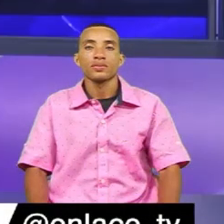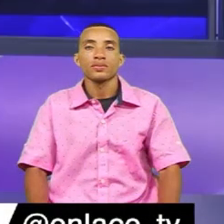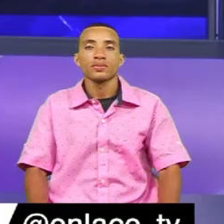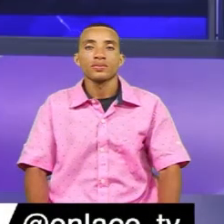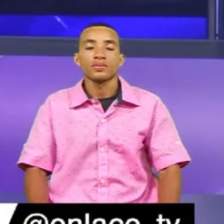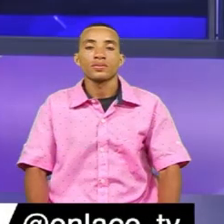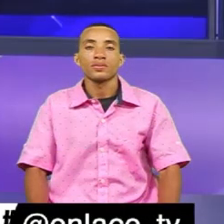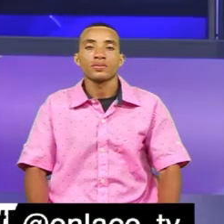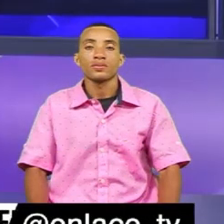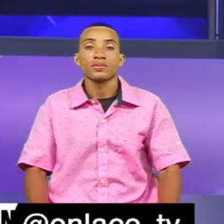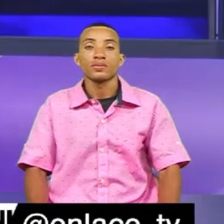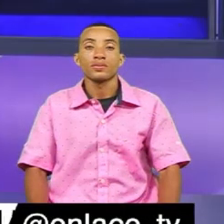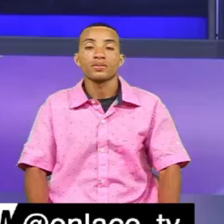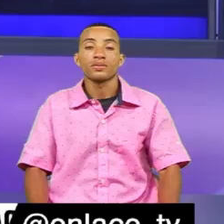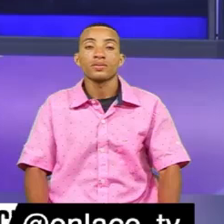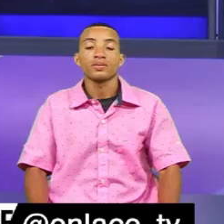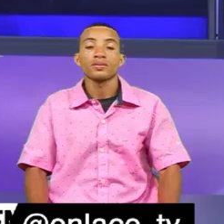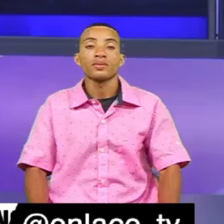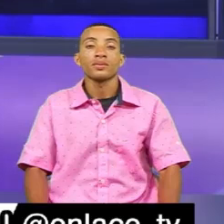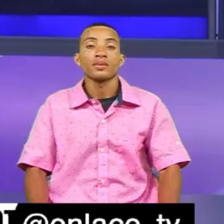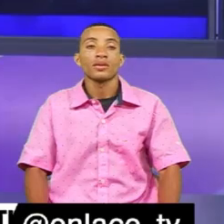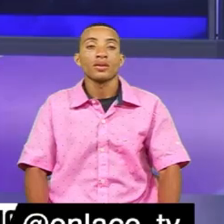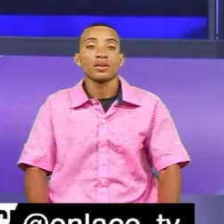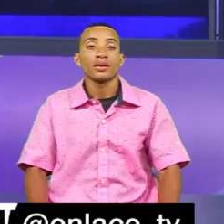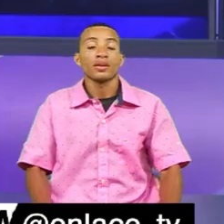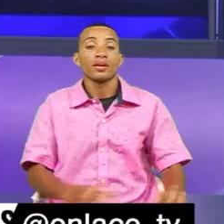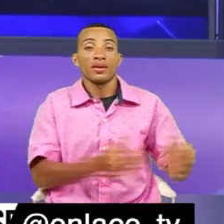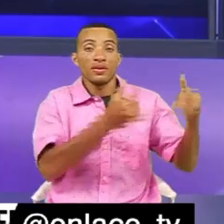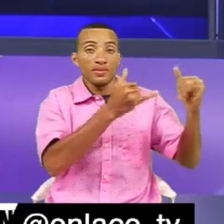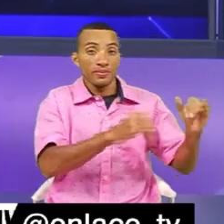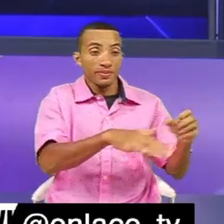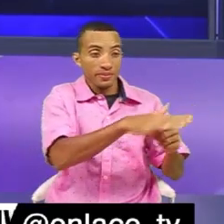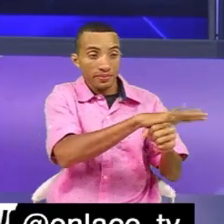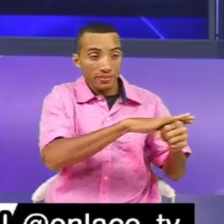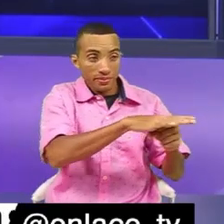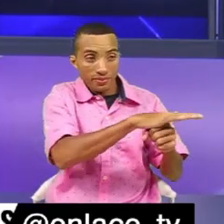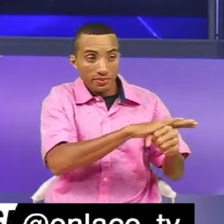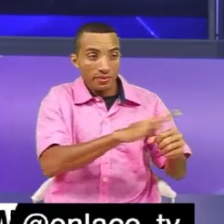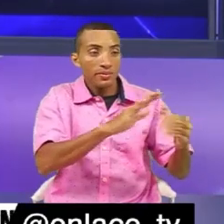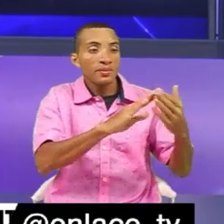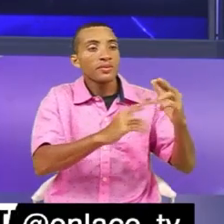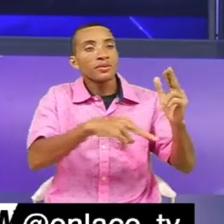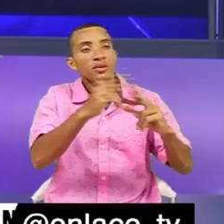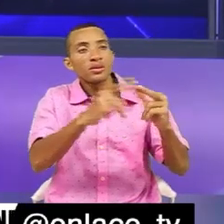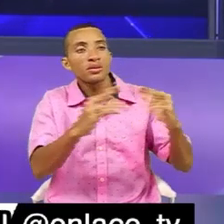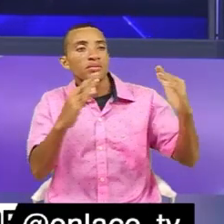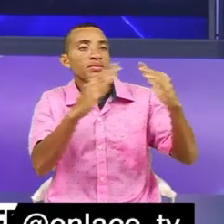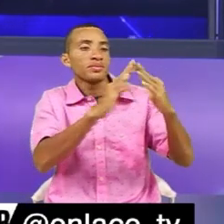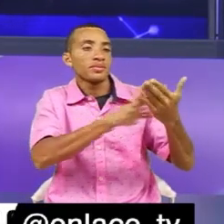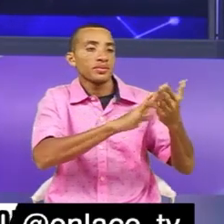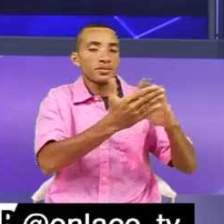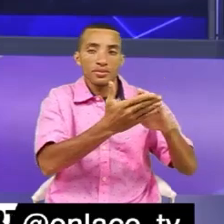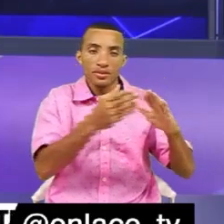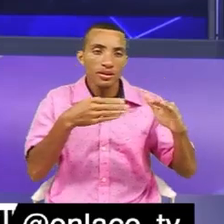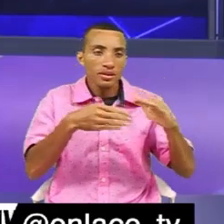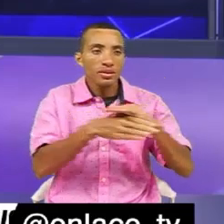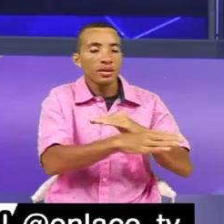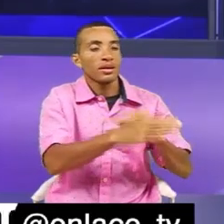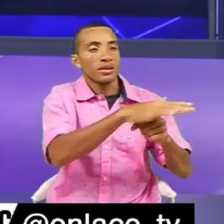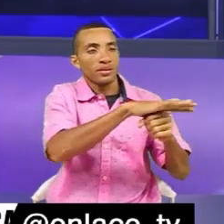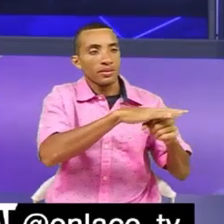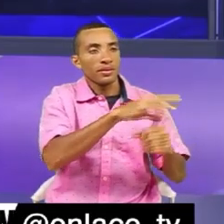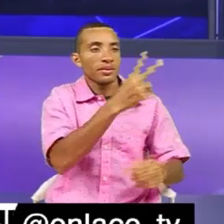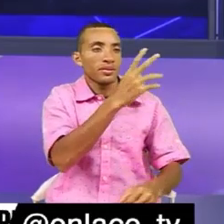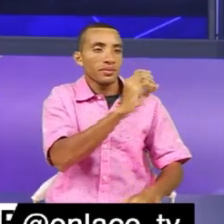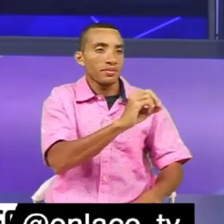Y 7 meses después de haberse terminado, habitantes del barrio 20 de enero esperan recibir las llaves para hacer uso del salón comunal del sector.